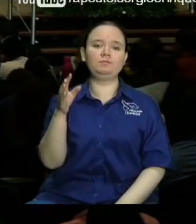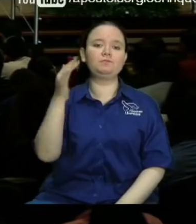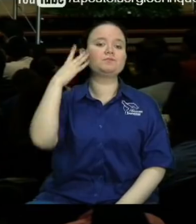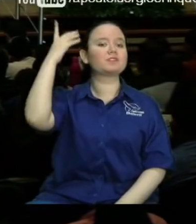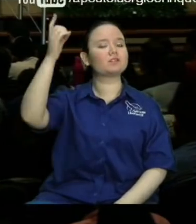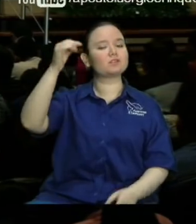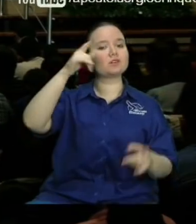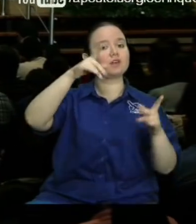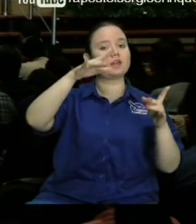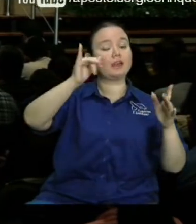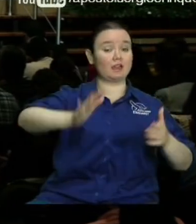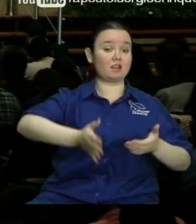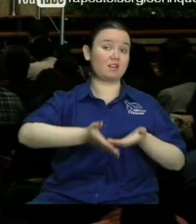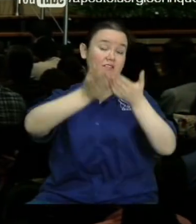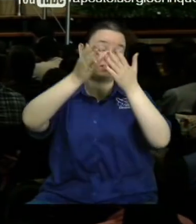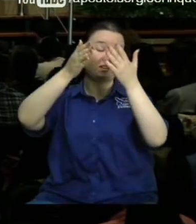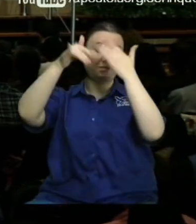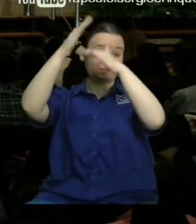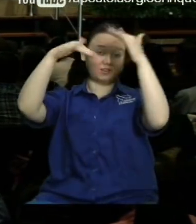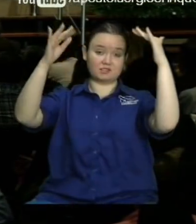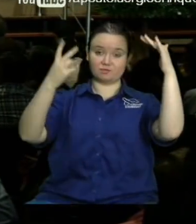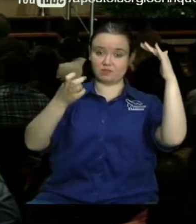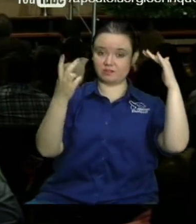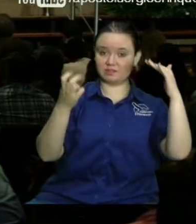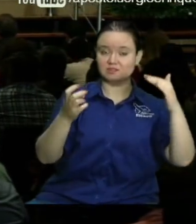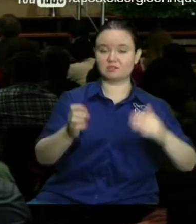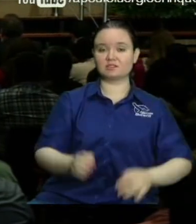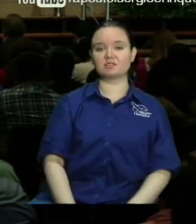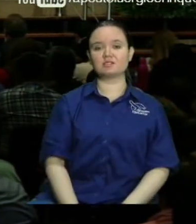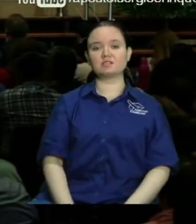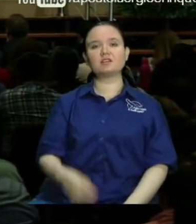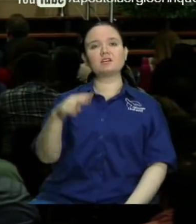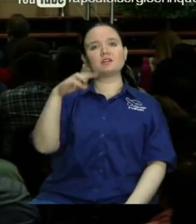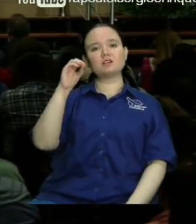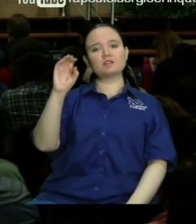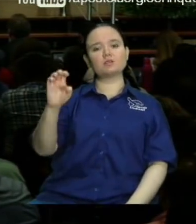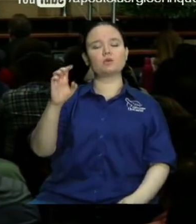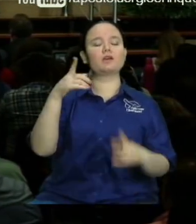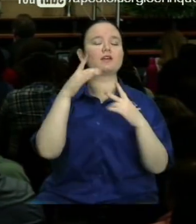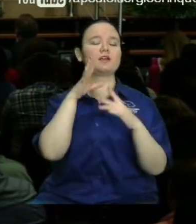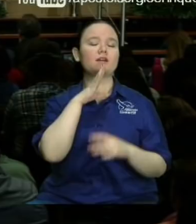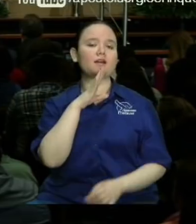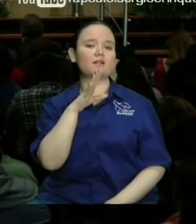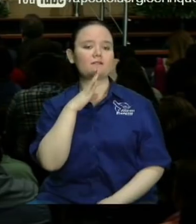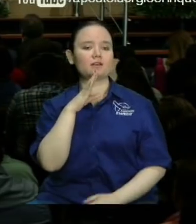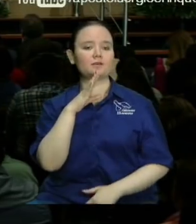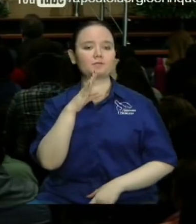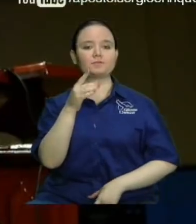paraíso como debió haber sido en el tiempo de Noé. Y de Noé se hablan